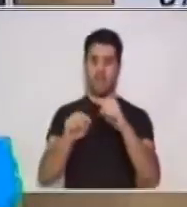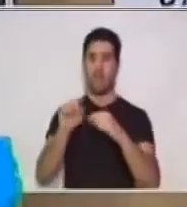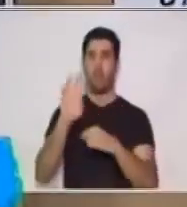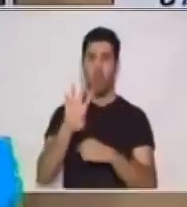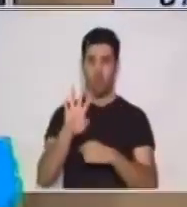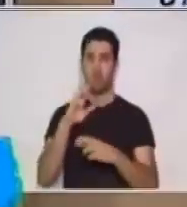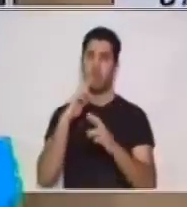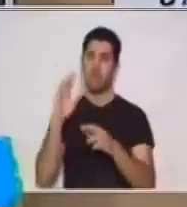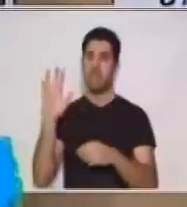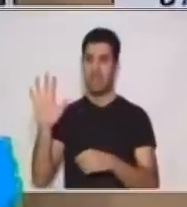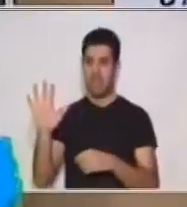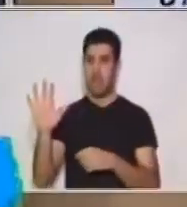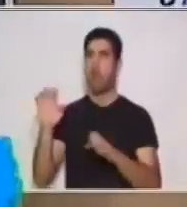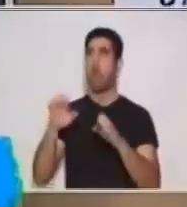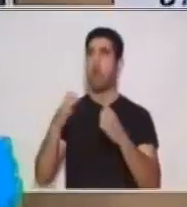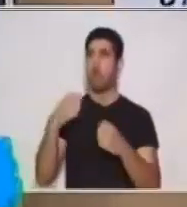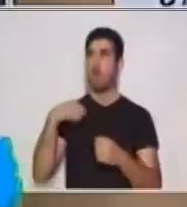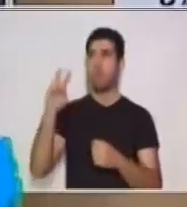me da